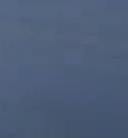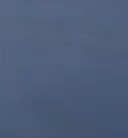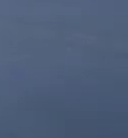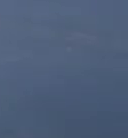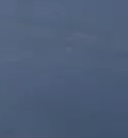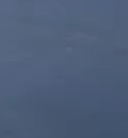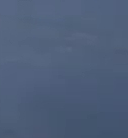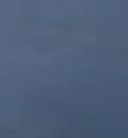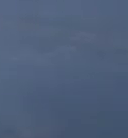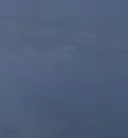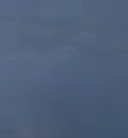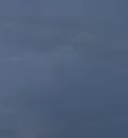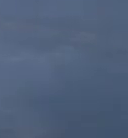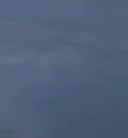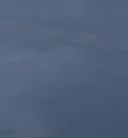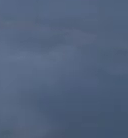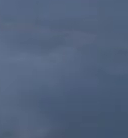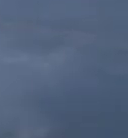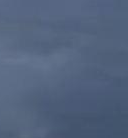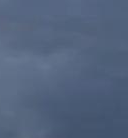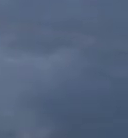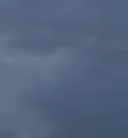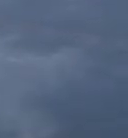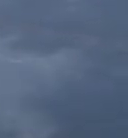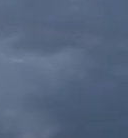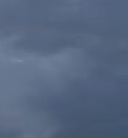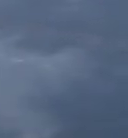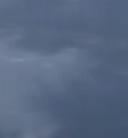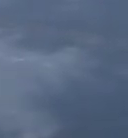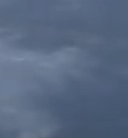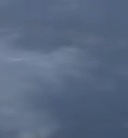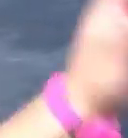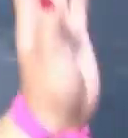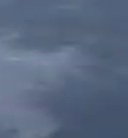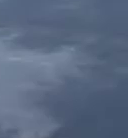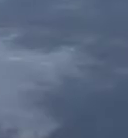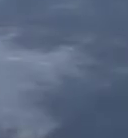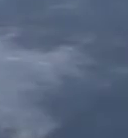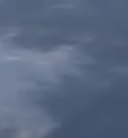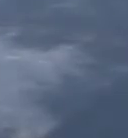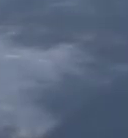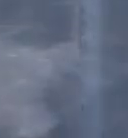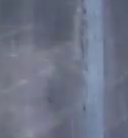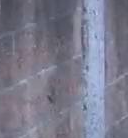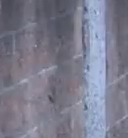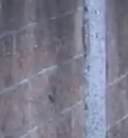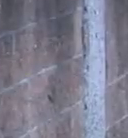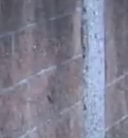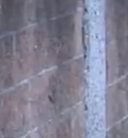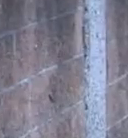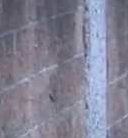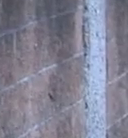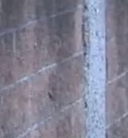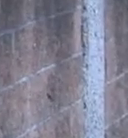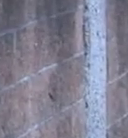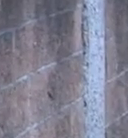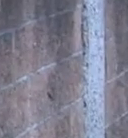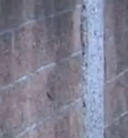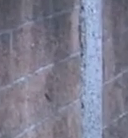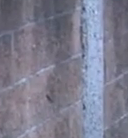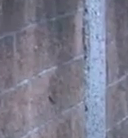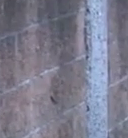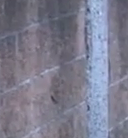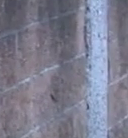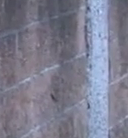este si van a seguir aceptando los vencidos o se terminó la prórroga que orientarán bien primero como la